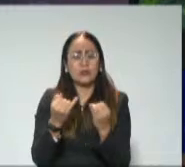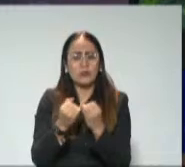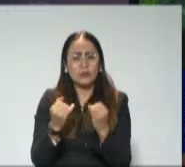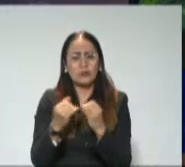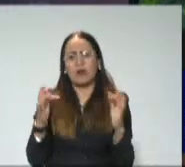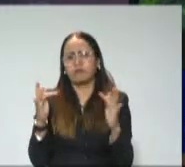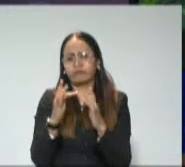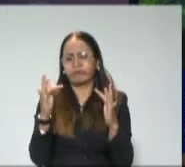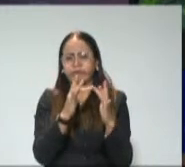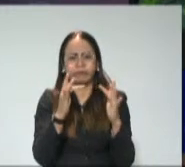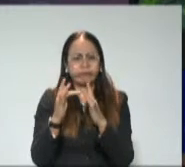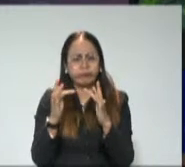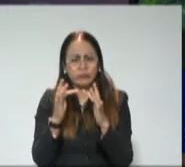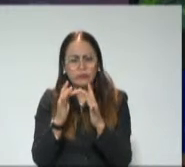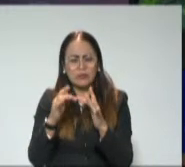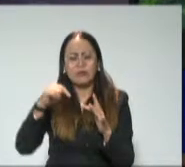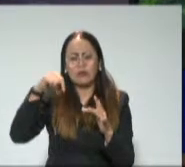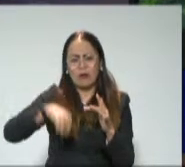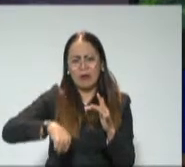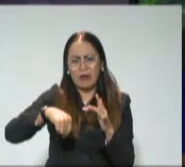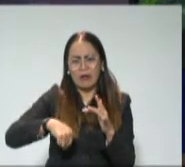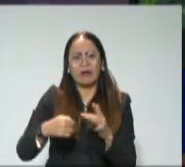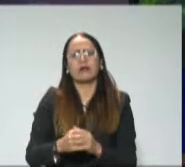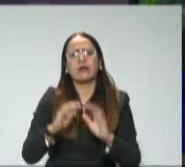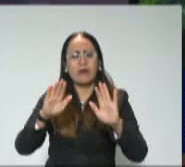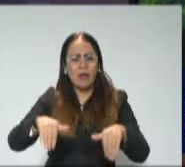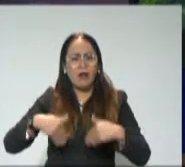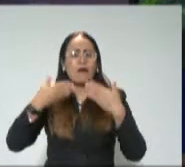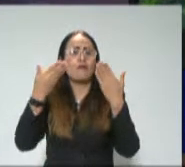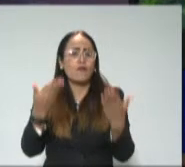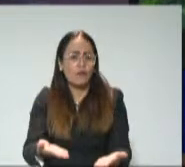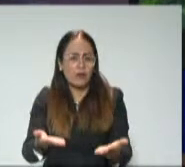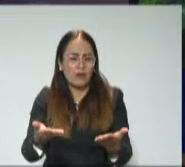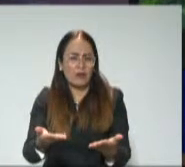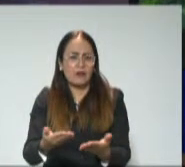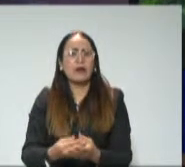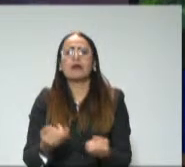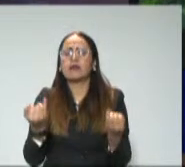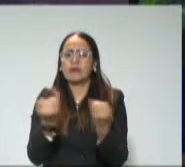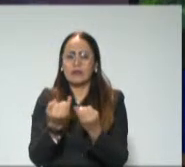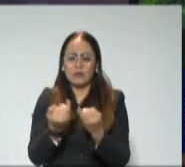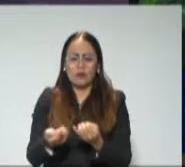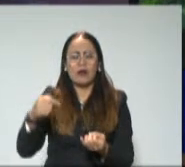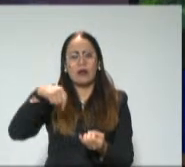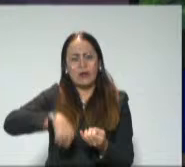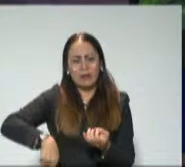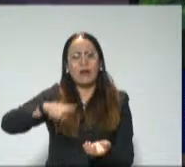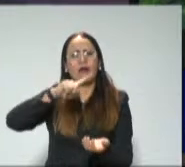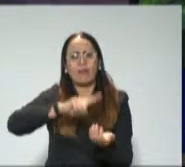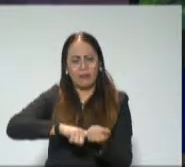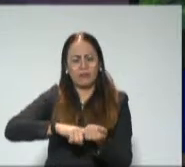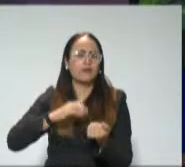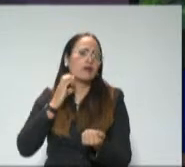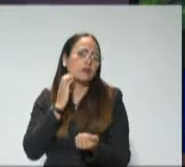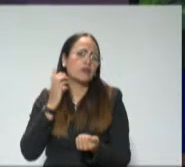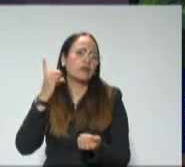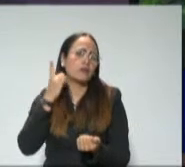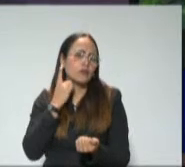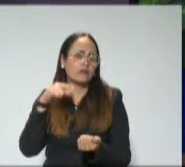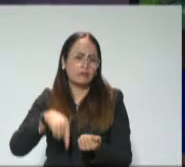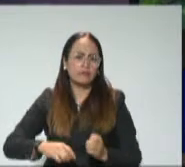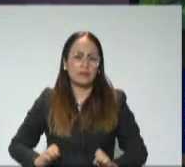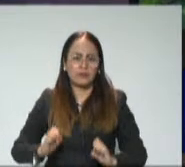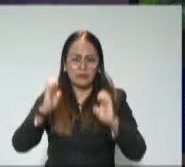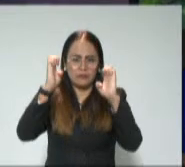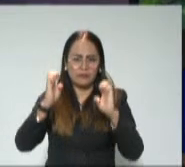telemática tanto para los que están fuera del recinto como para quienes estamos en él